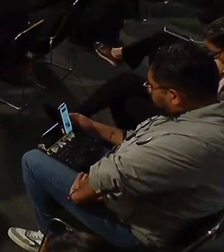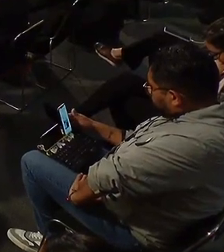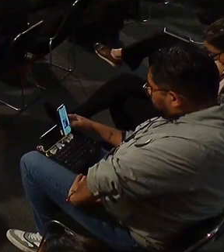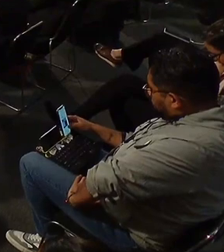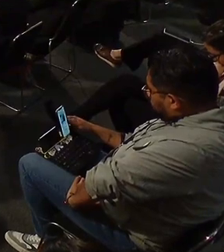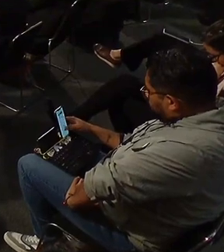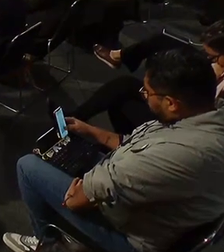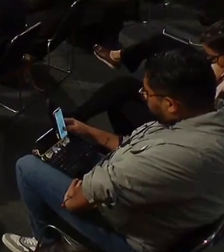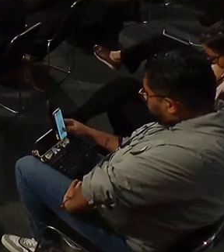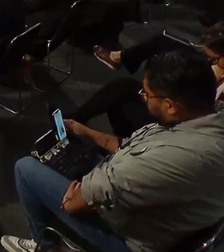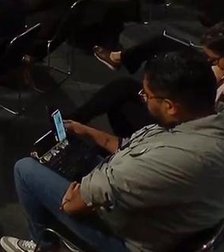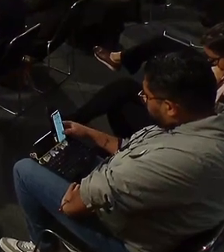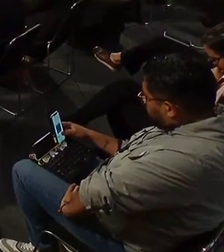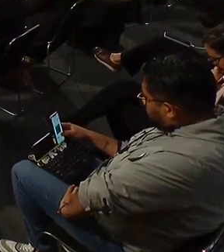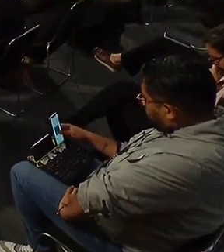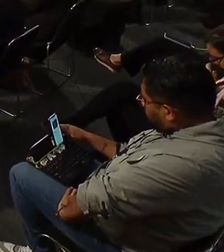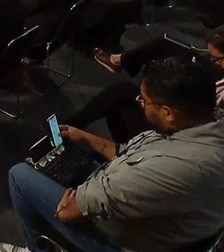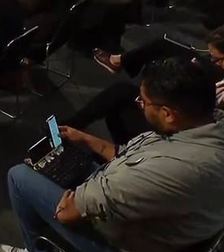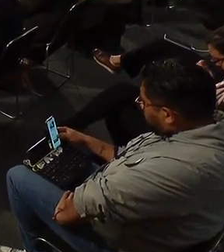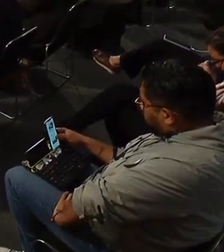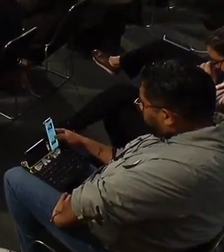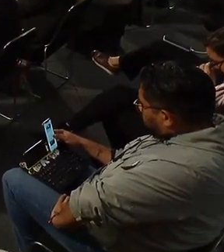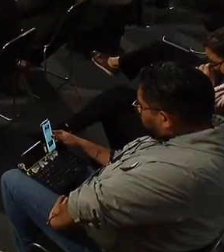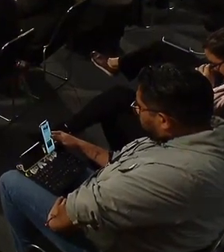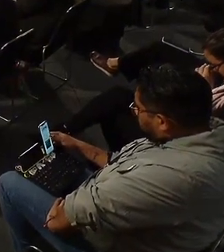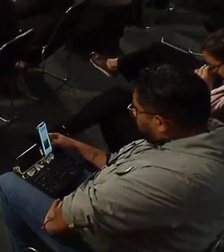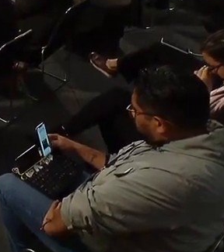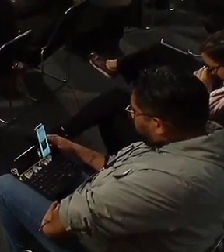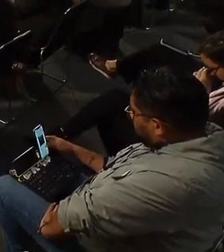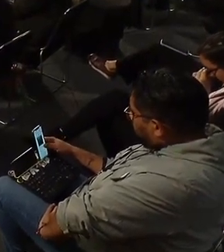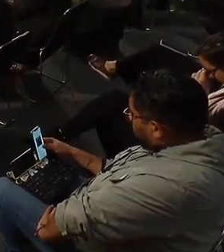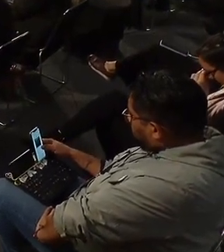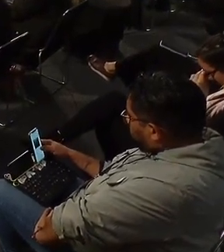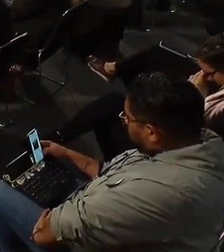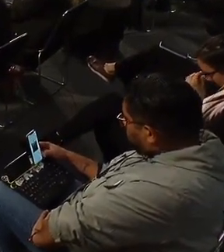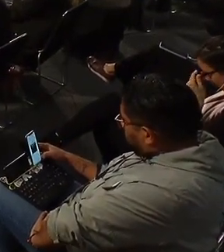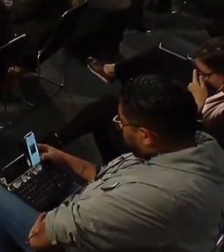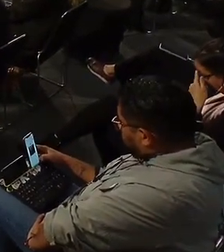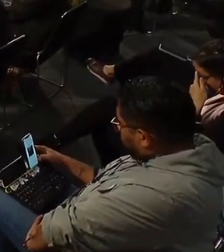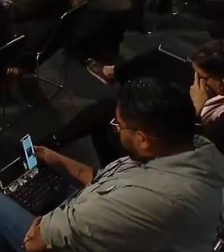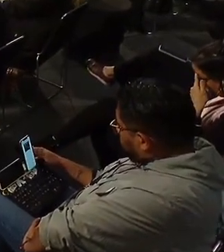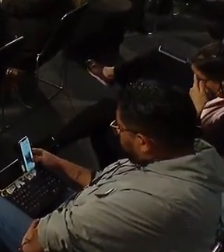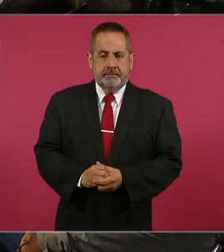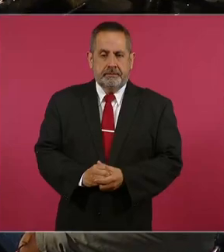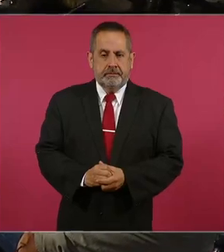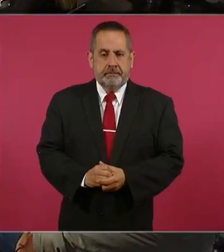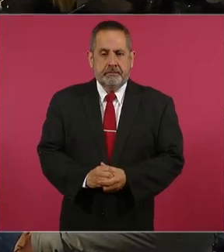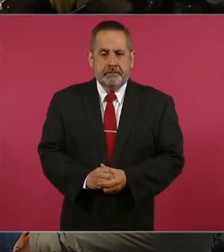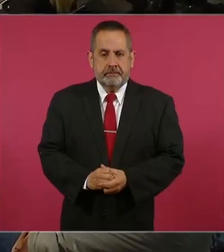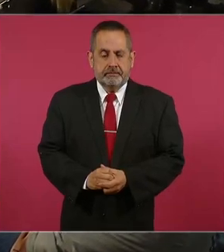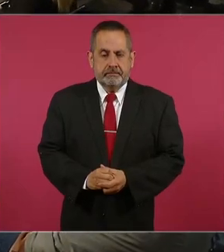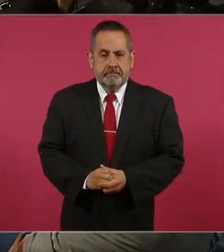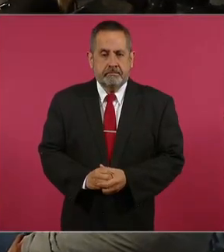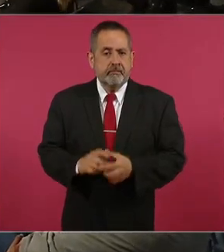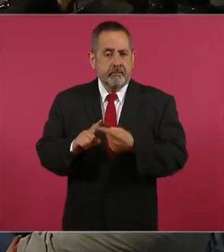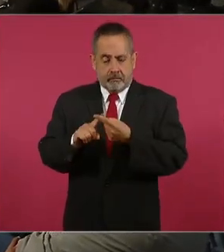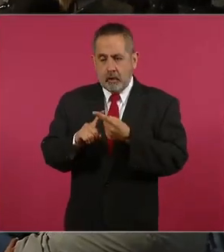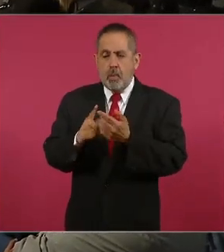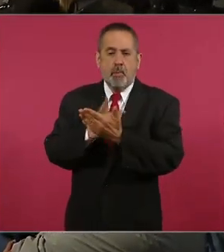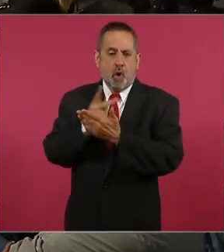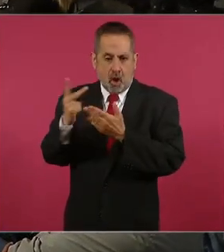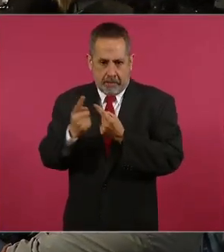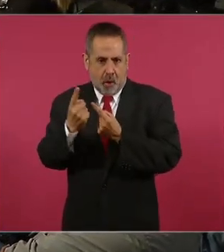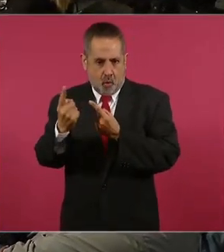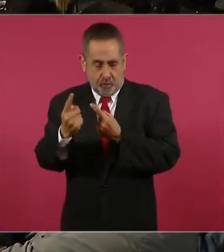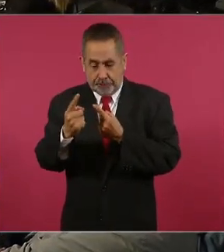para jóvenes. Con eso, ¿por qué no pones el de las becas? Si lo tienes. Nunca en la